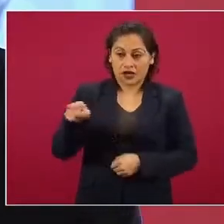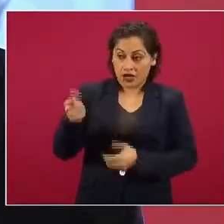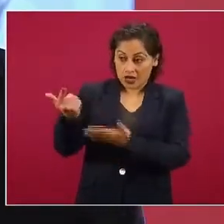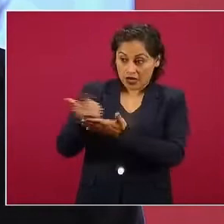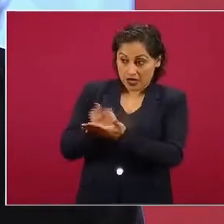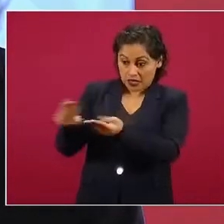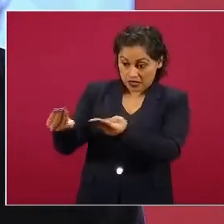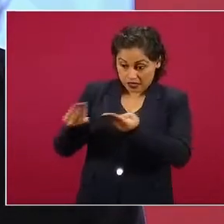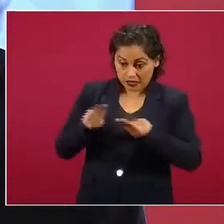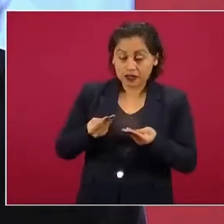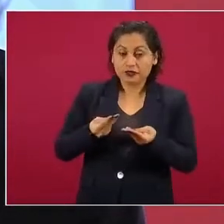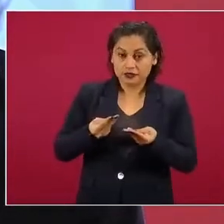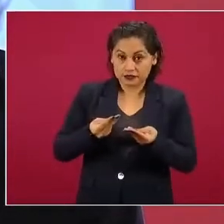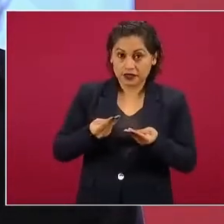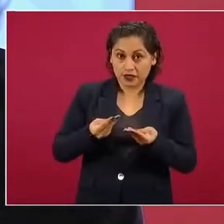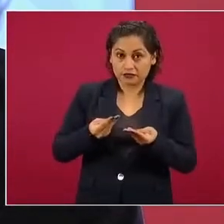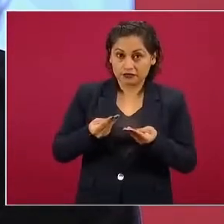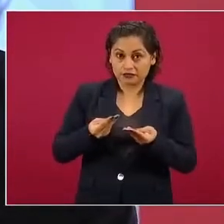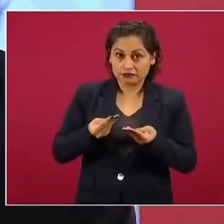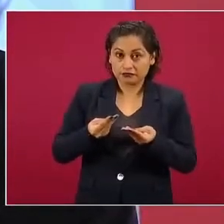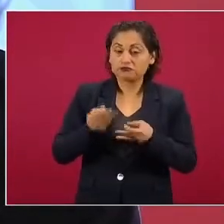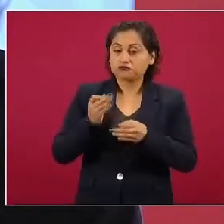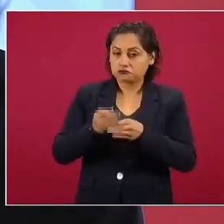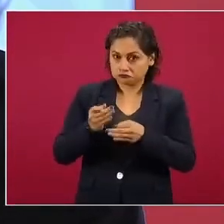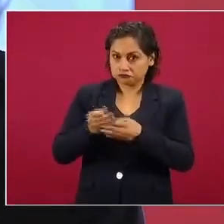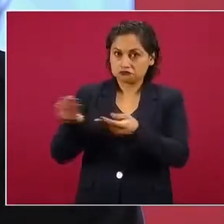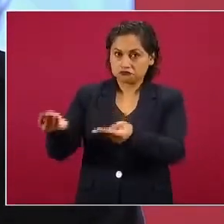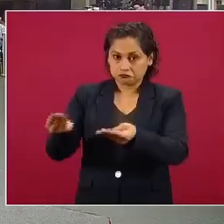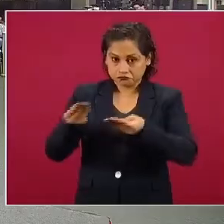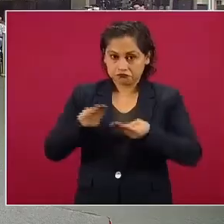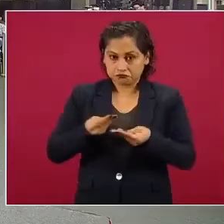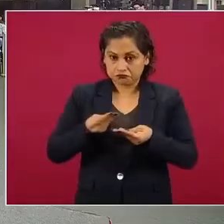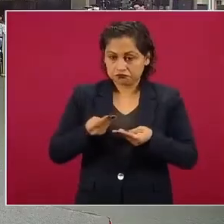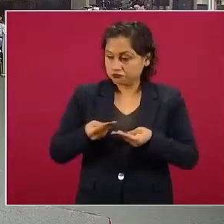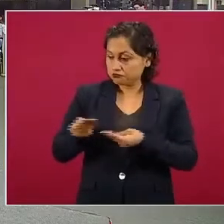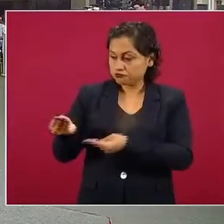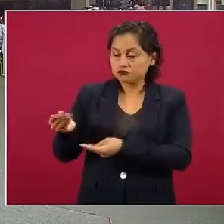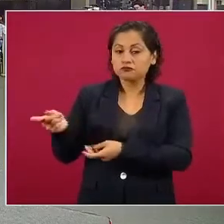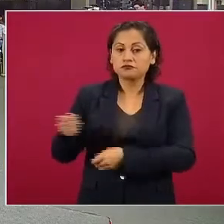tú traes, sí, presidente, nos entregas